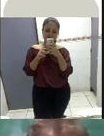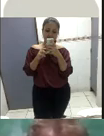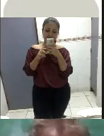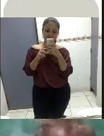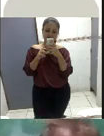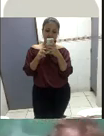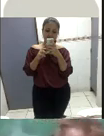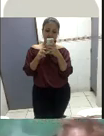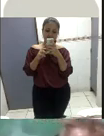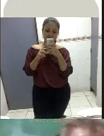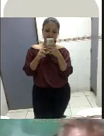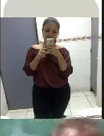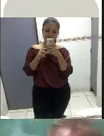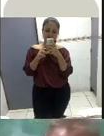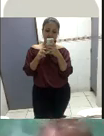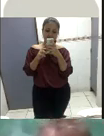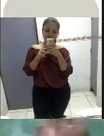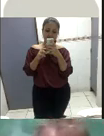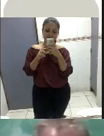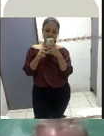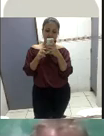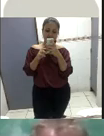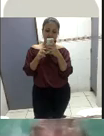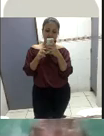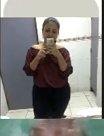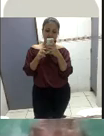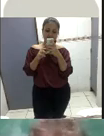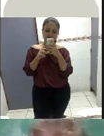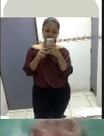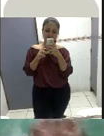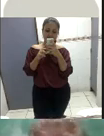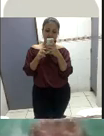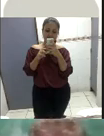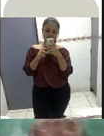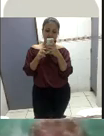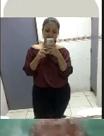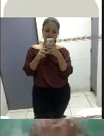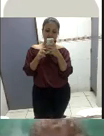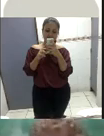de count nouns que pueden ser plurales, entonces yo de un solo se los estoy dando.